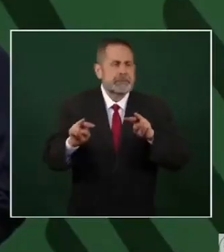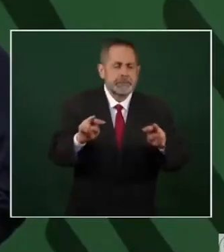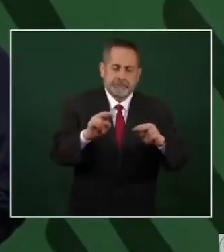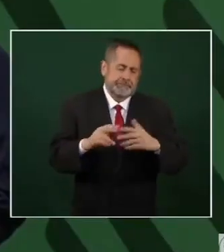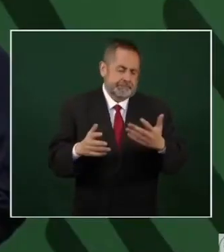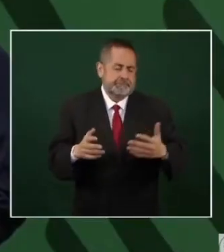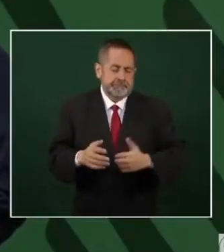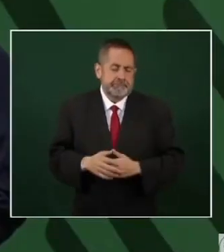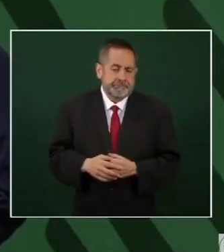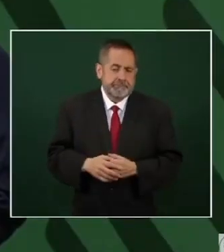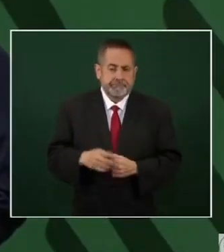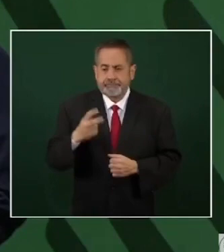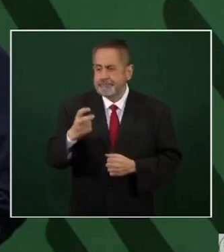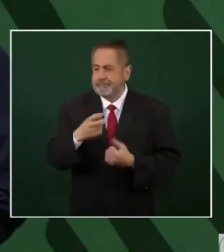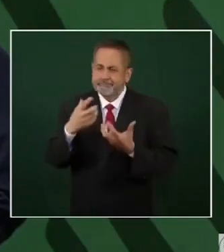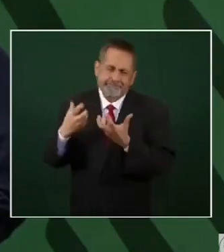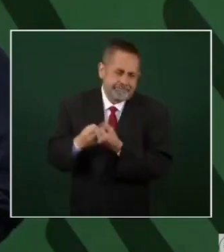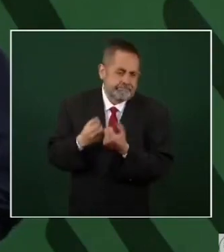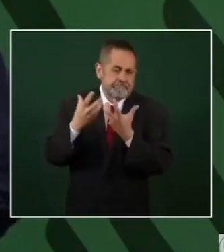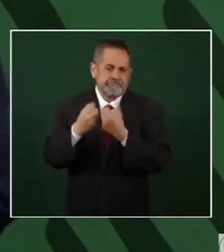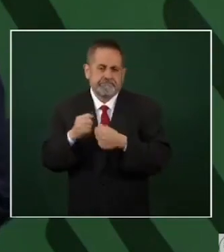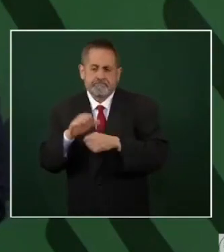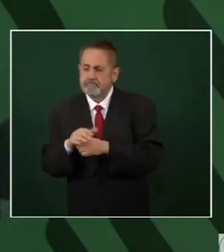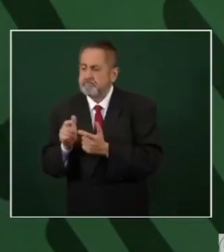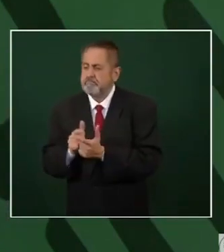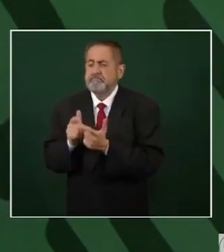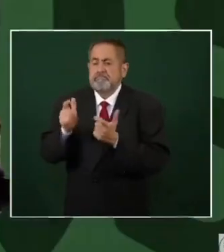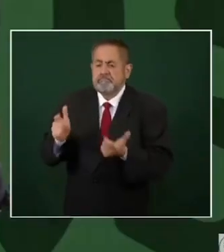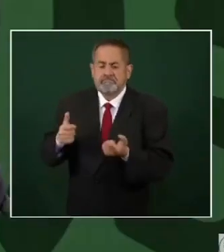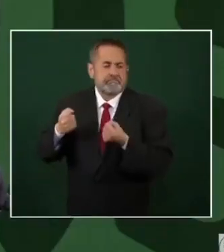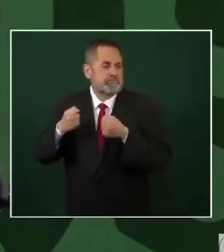Entonces es una fuerza más